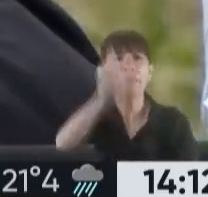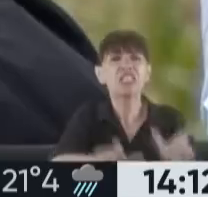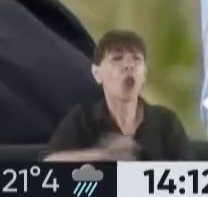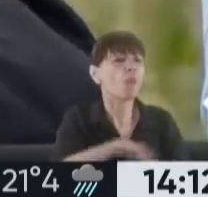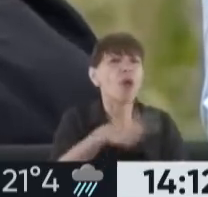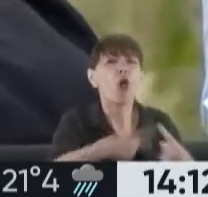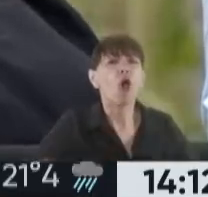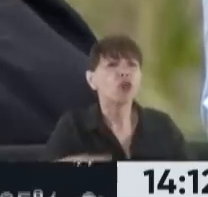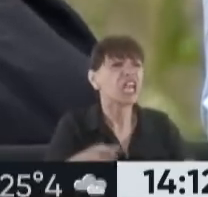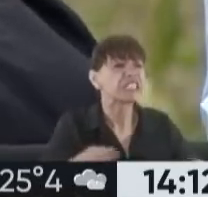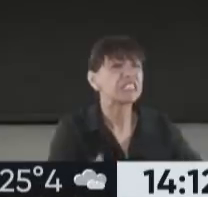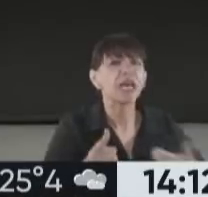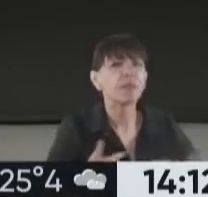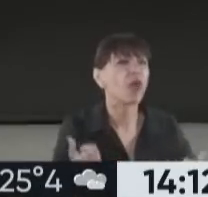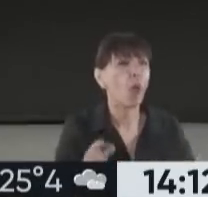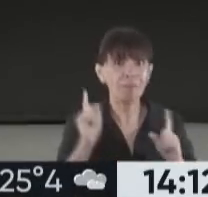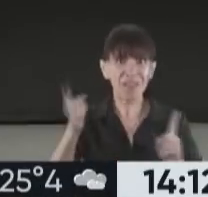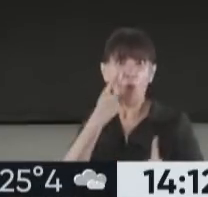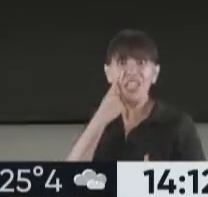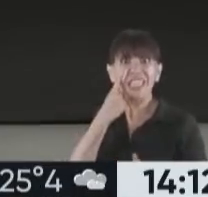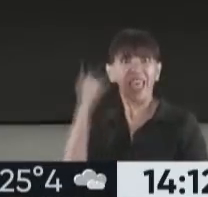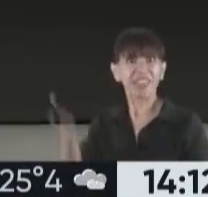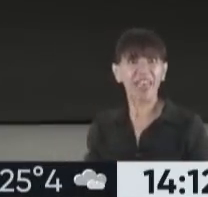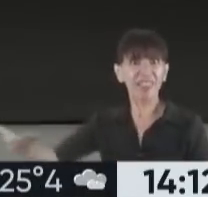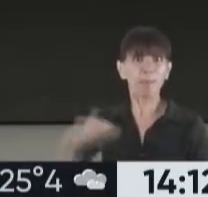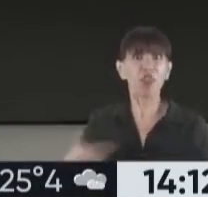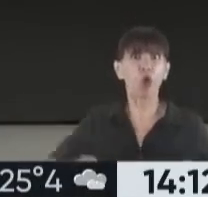nos pide las cosas que nos pidió el intendente.